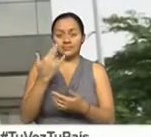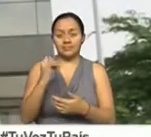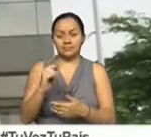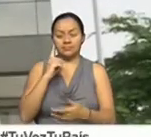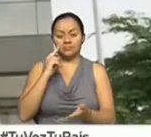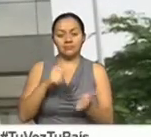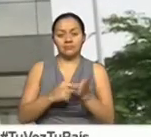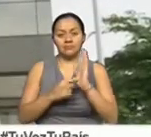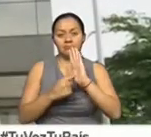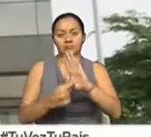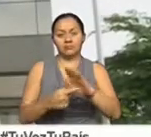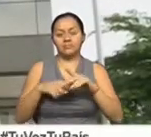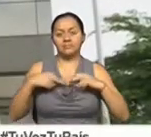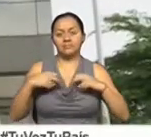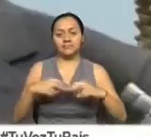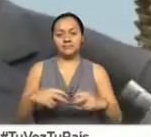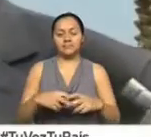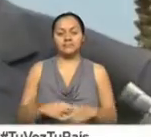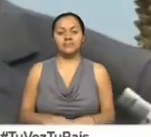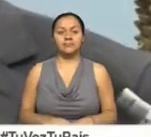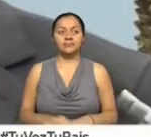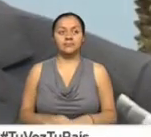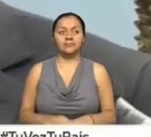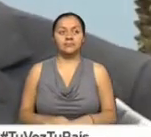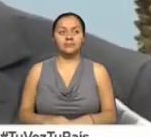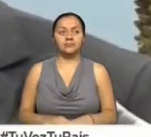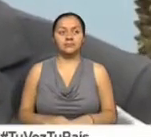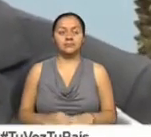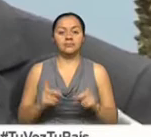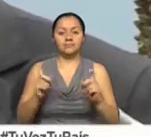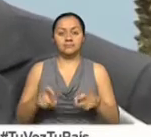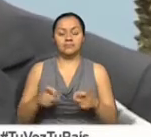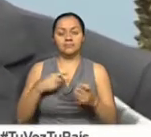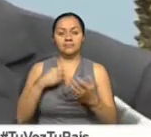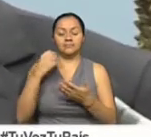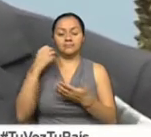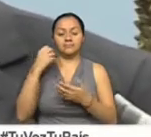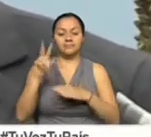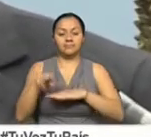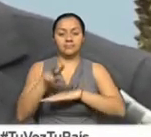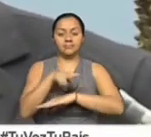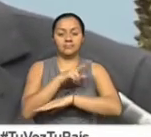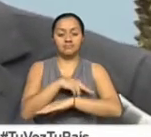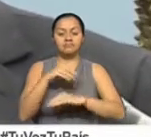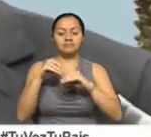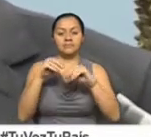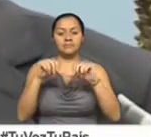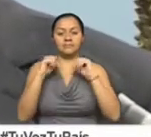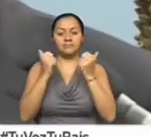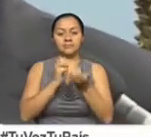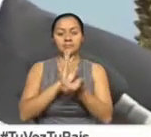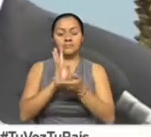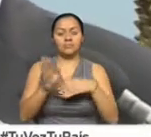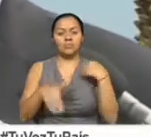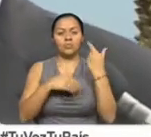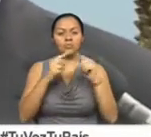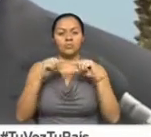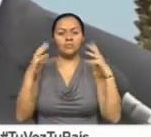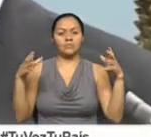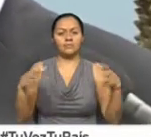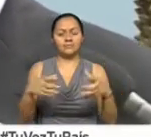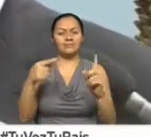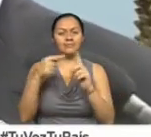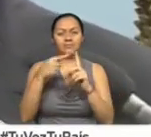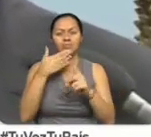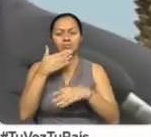a disposición de las investigaciones. Servirán para la Fiscalía, para el Frente, para la Asamblea, para todos los organismos que tengan algo